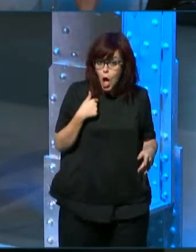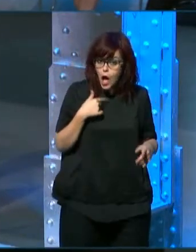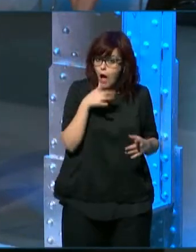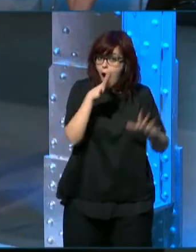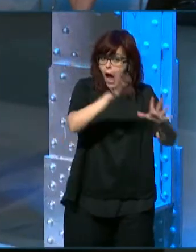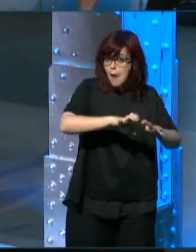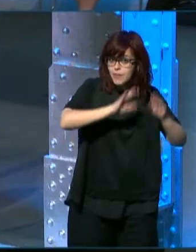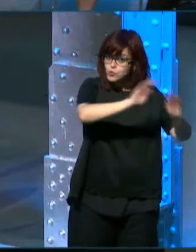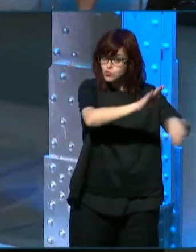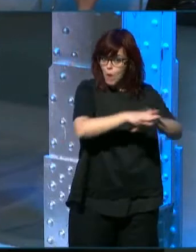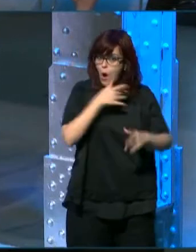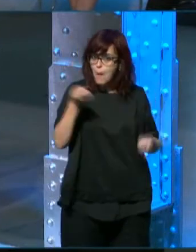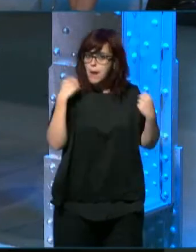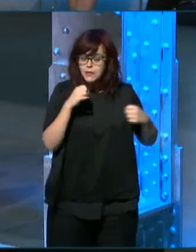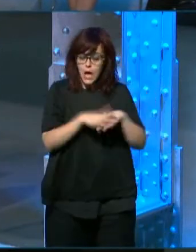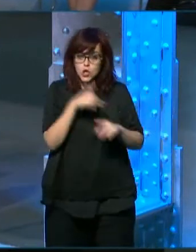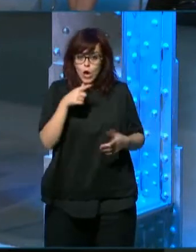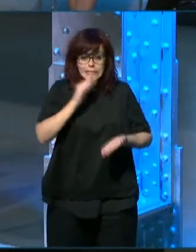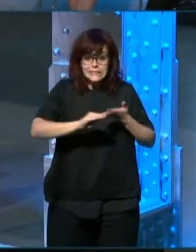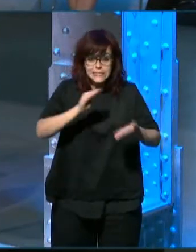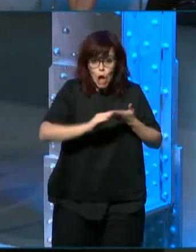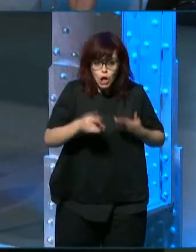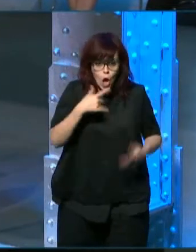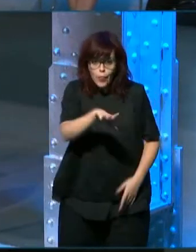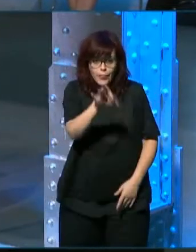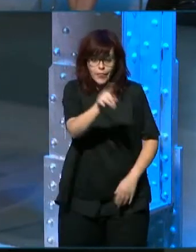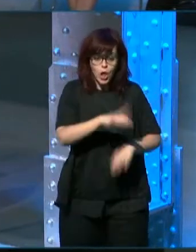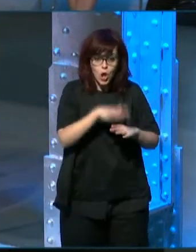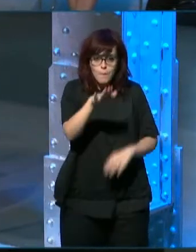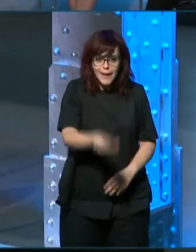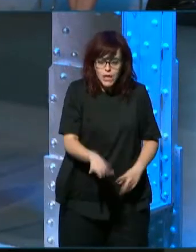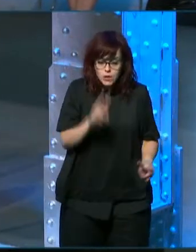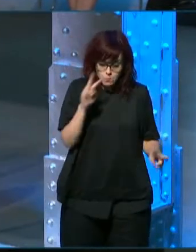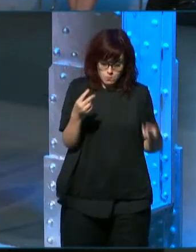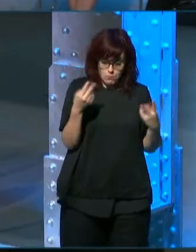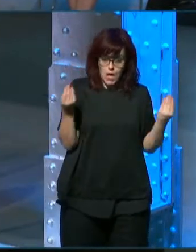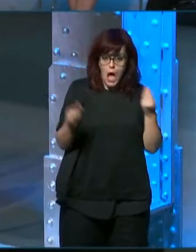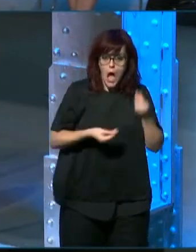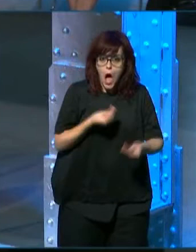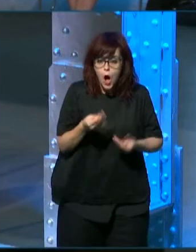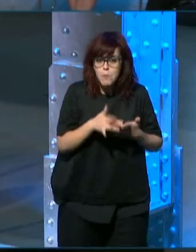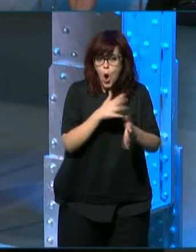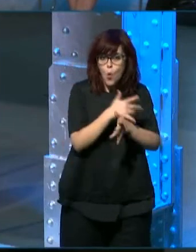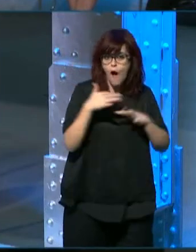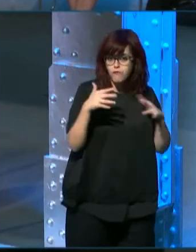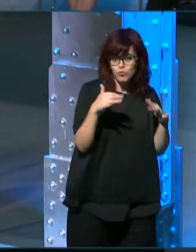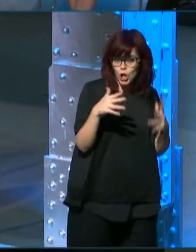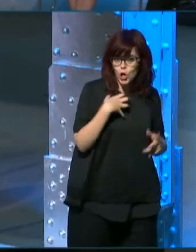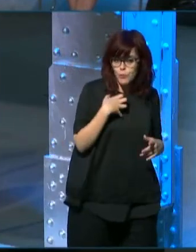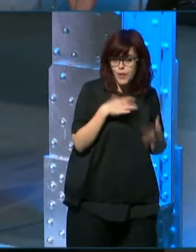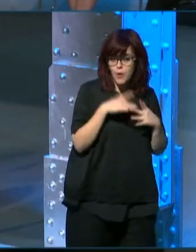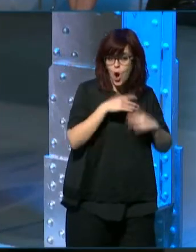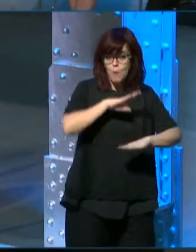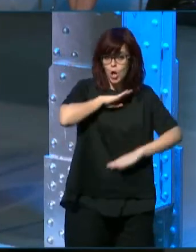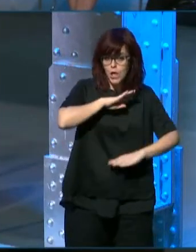decidí ser escritor. Yo es que me vi en la tesitura de niño de que no podía jugar al fútbol porque ni de